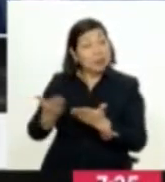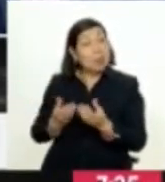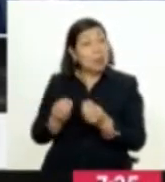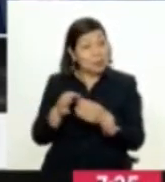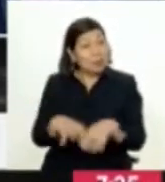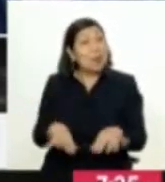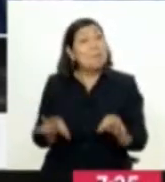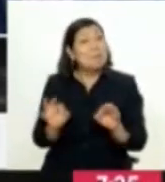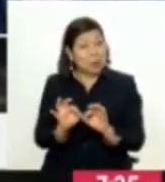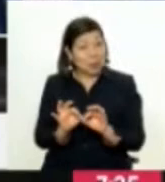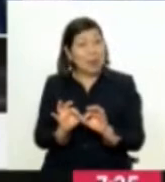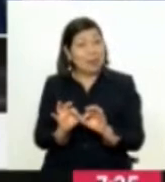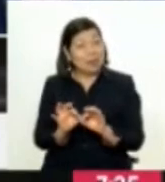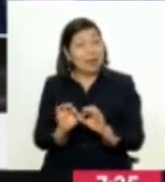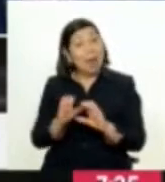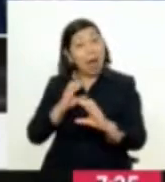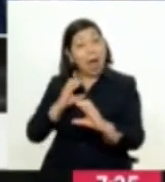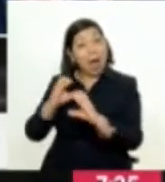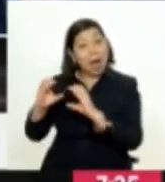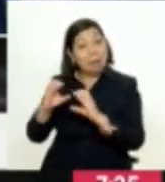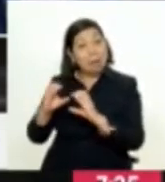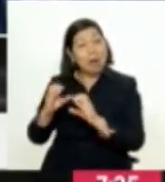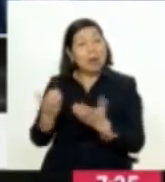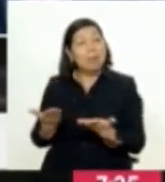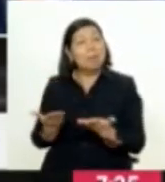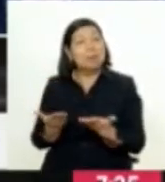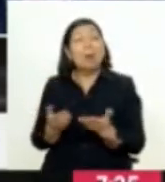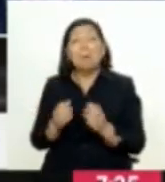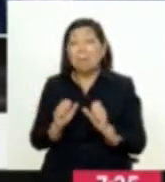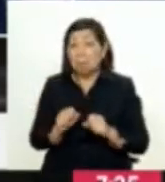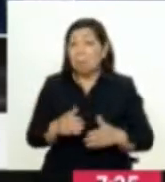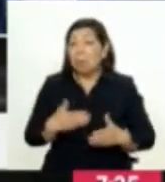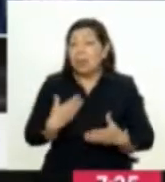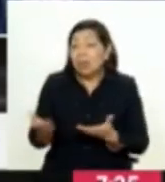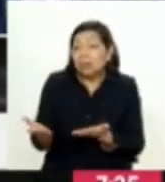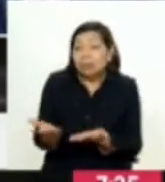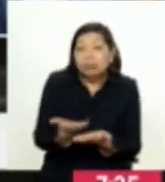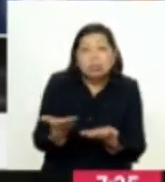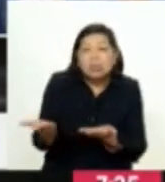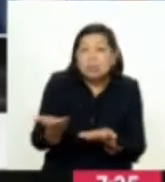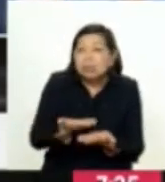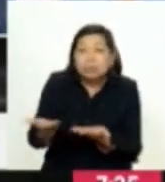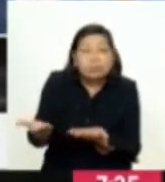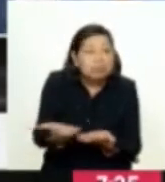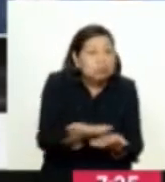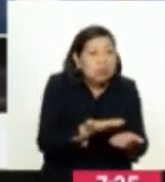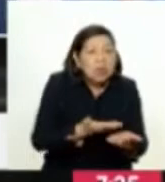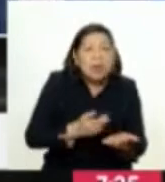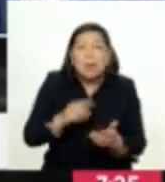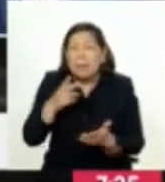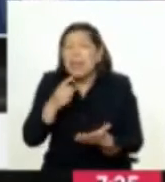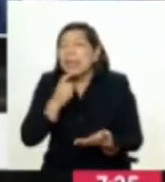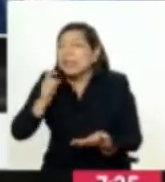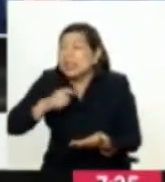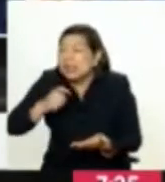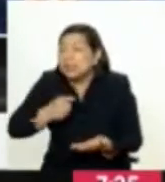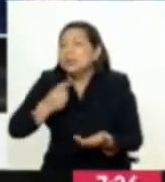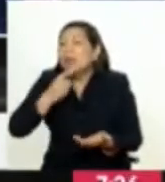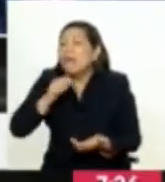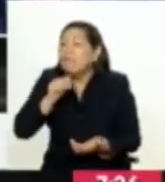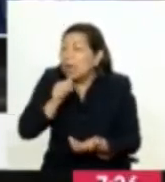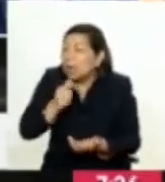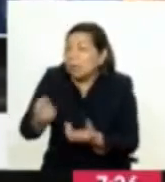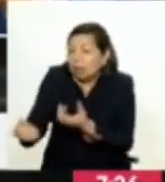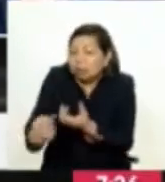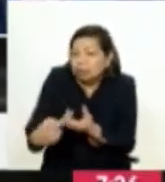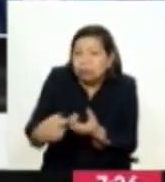muy importante que ese espacio de diálogo sea capaz de recoger las pluralidades que hay en el territorio, ¿no?,